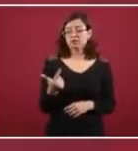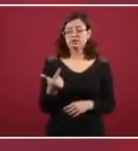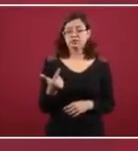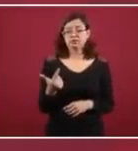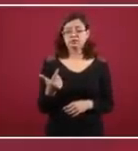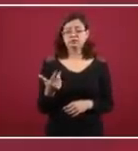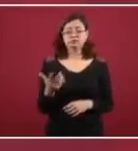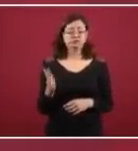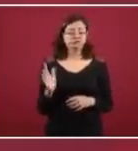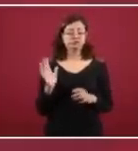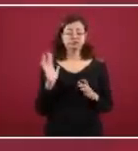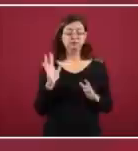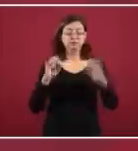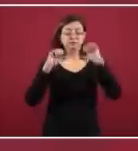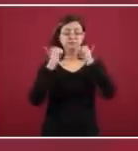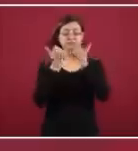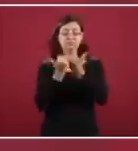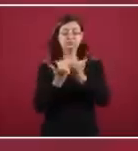o